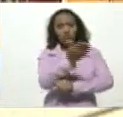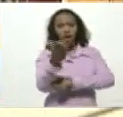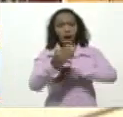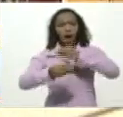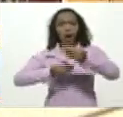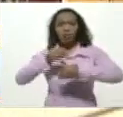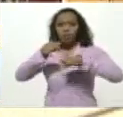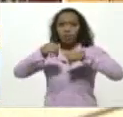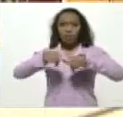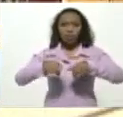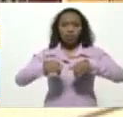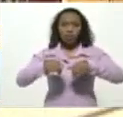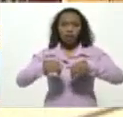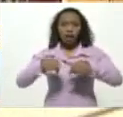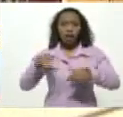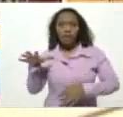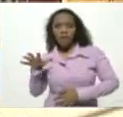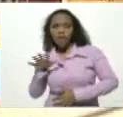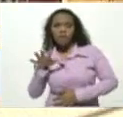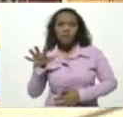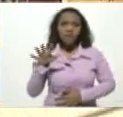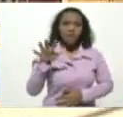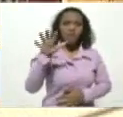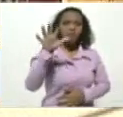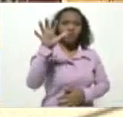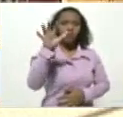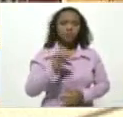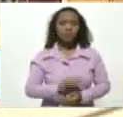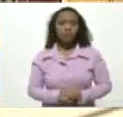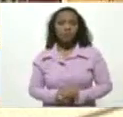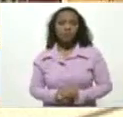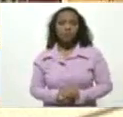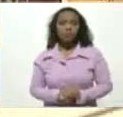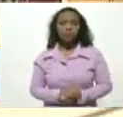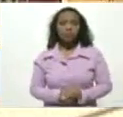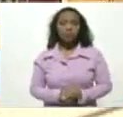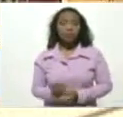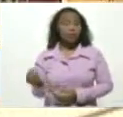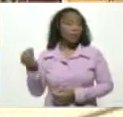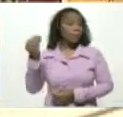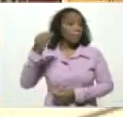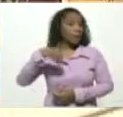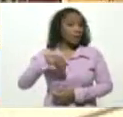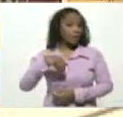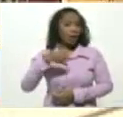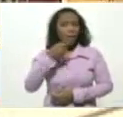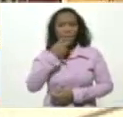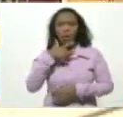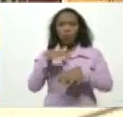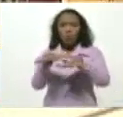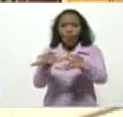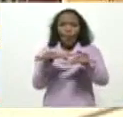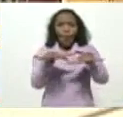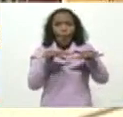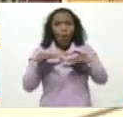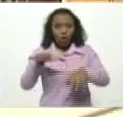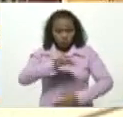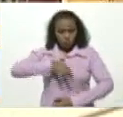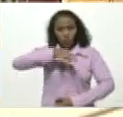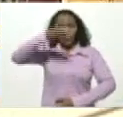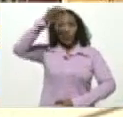aquí, en Galipán, en el Guarayra Repano, y además por la belleza y el poder espiritual